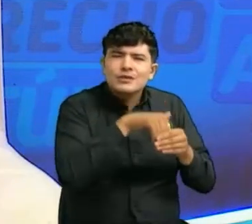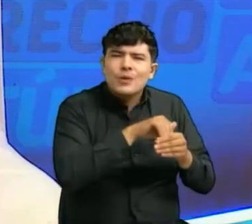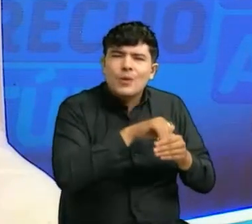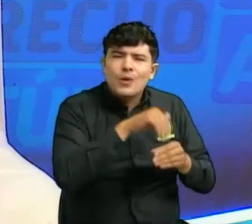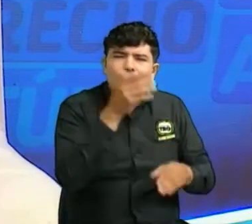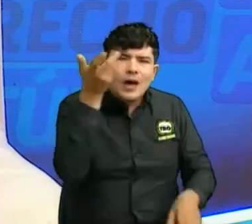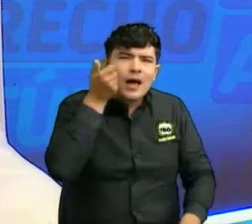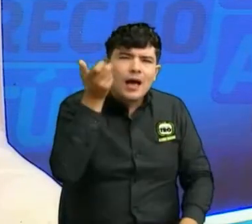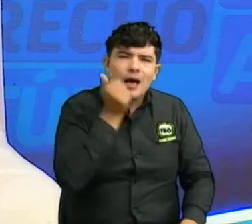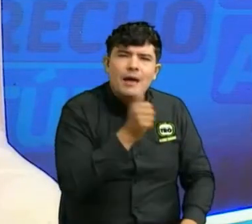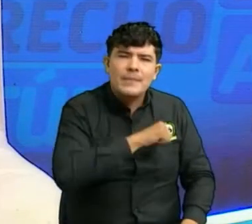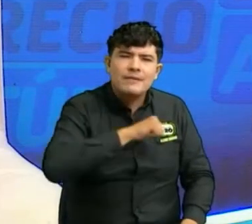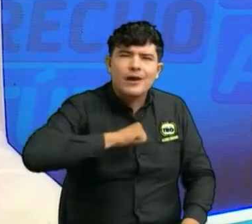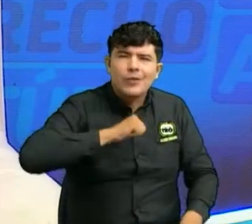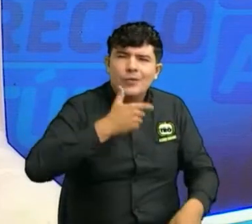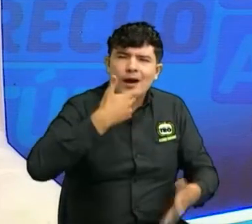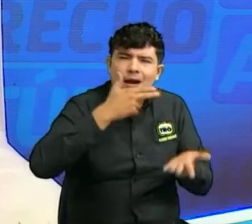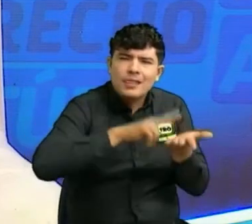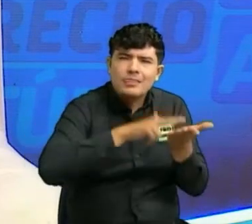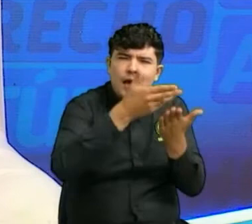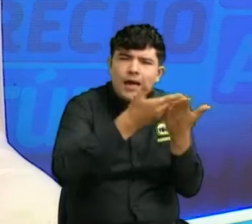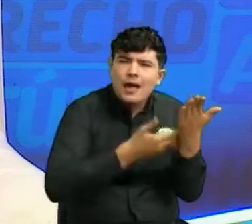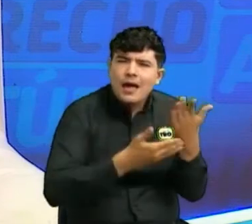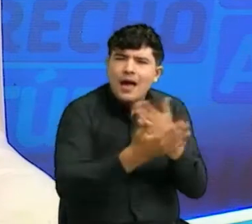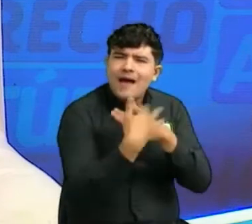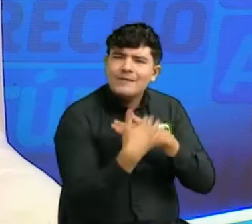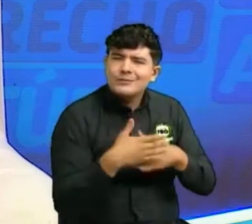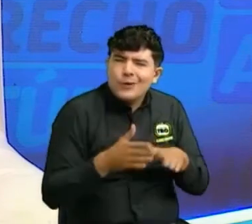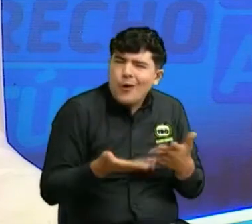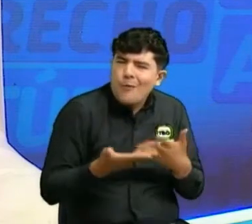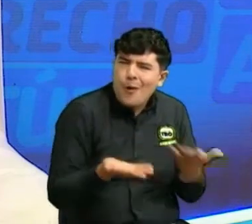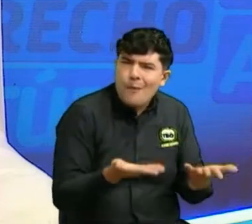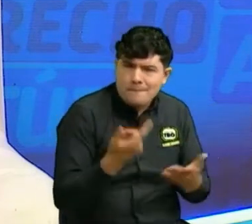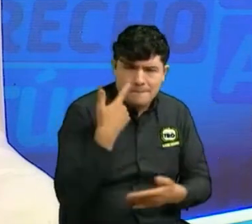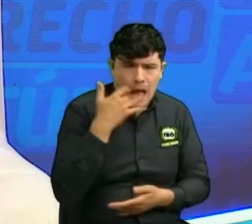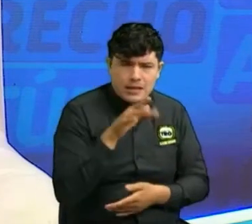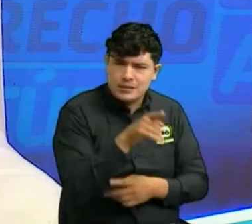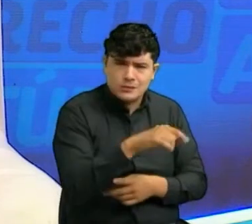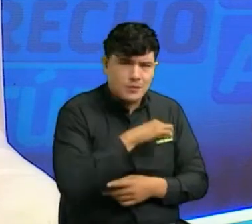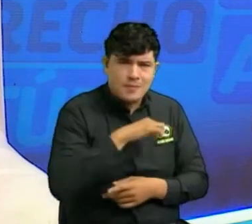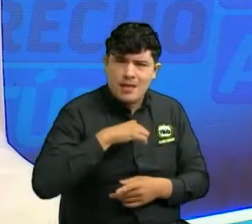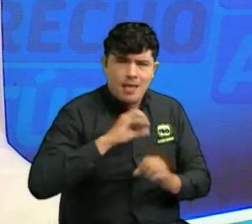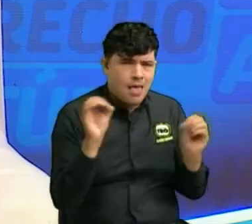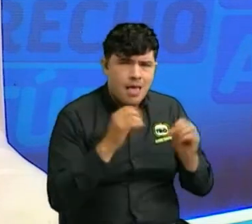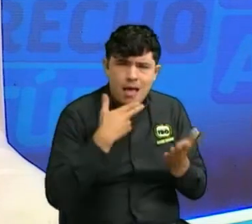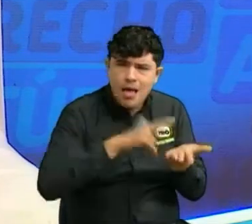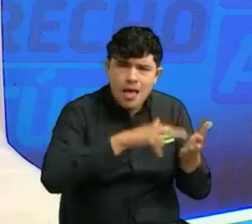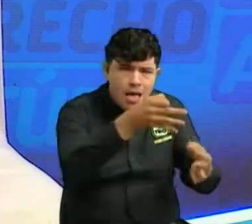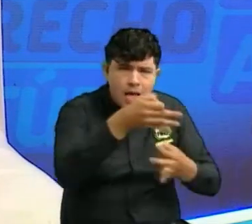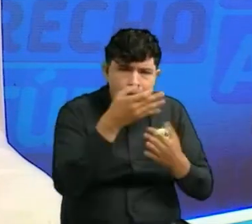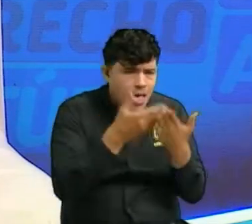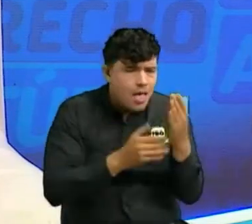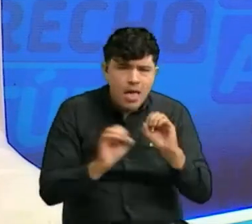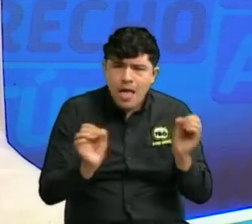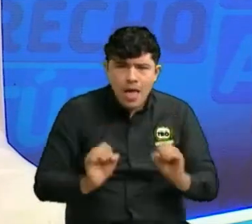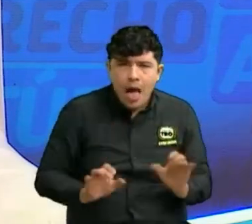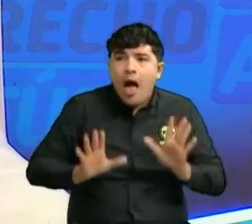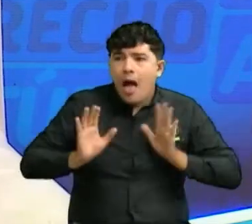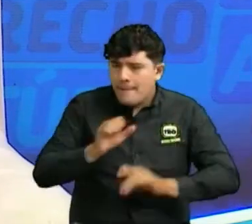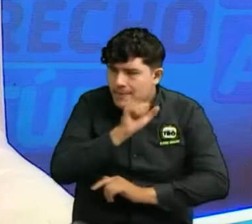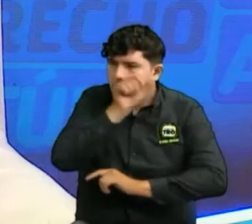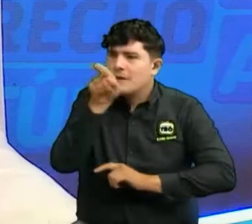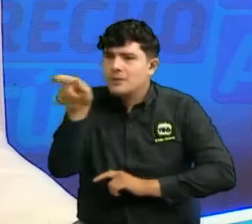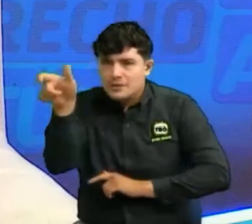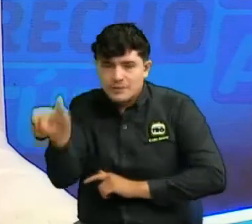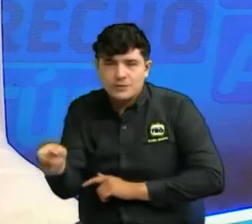vejez. Y los fondos privados, al parecer, como que no emiten ningún documento. Pero preguntémosle al abogado mejor,